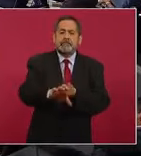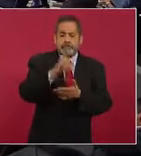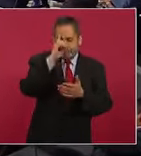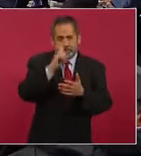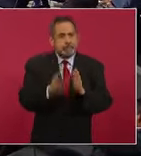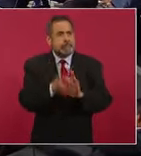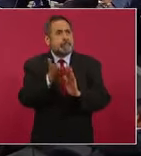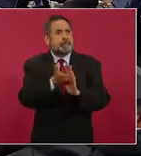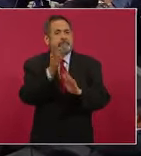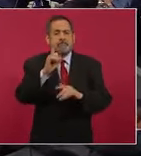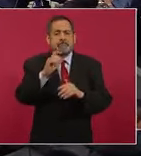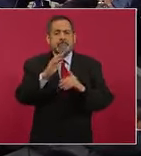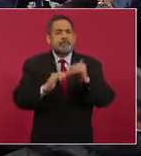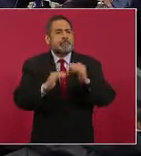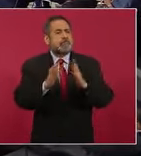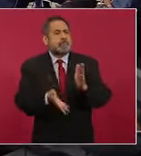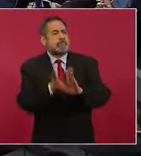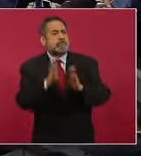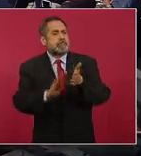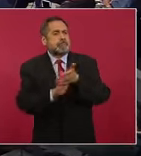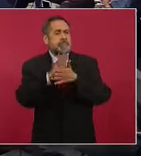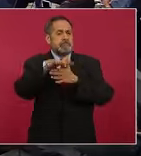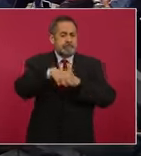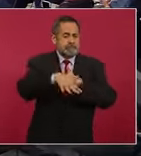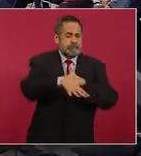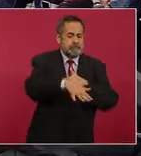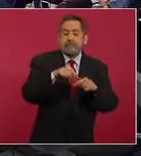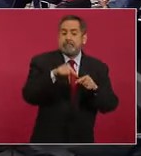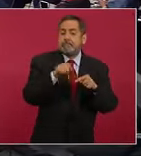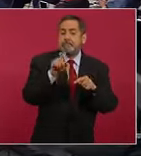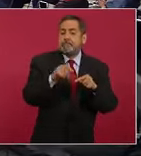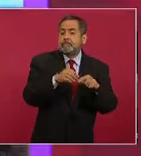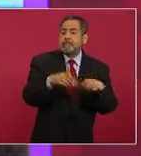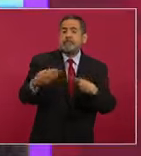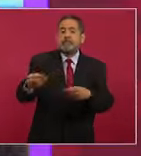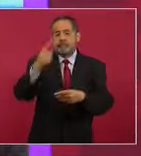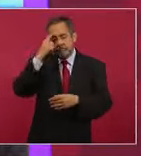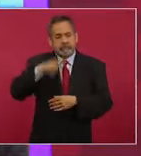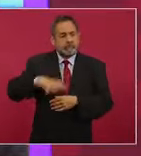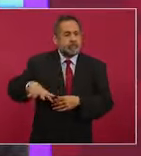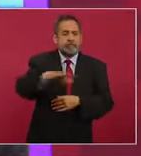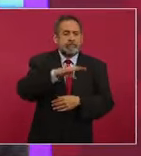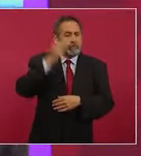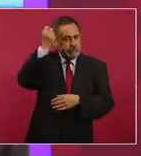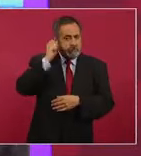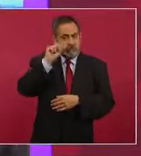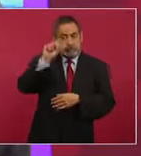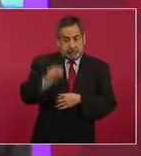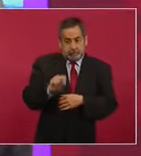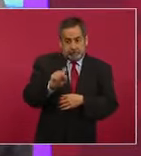agua para estos municipios del sur de Sinaloa. Entonces, que sepan